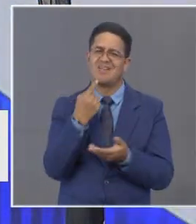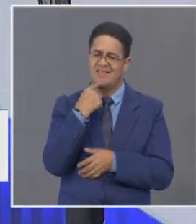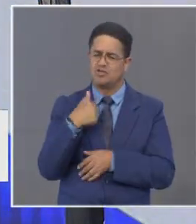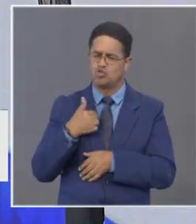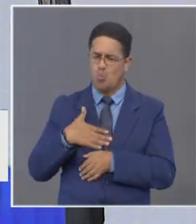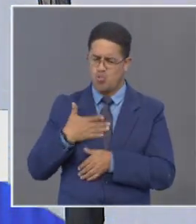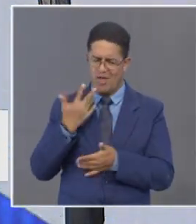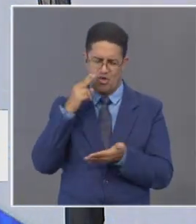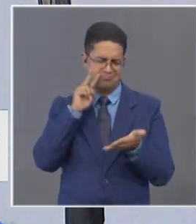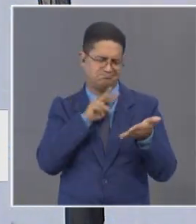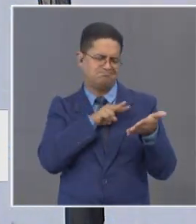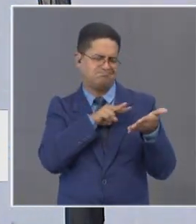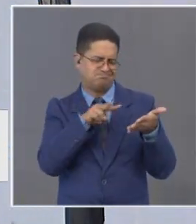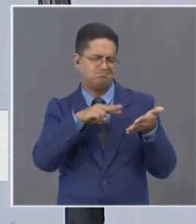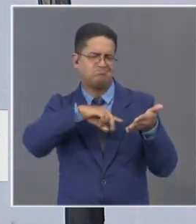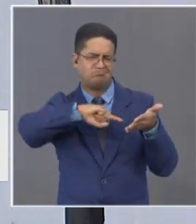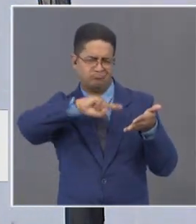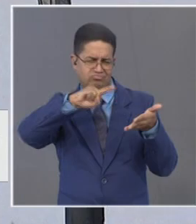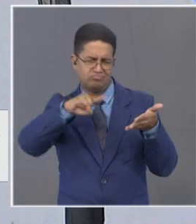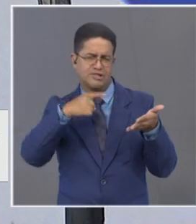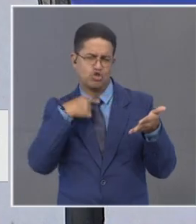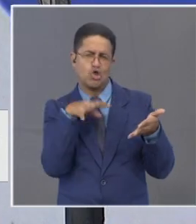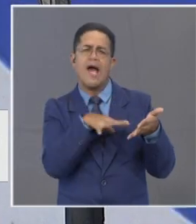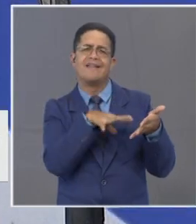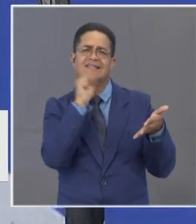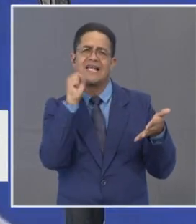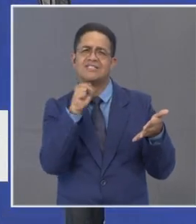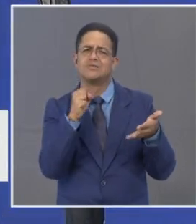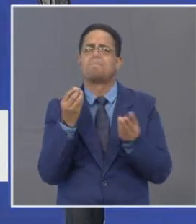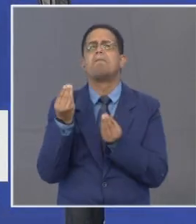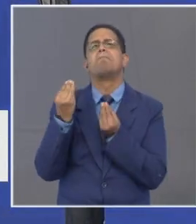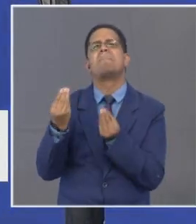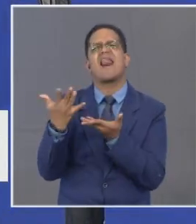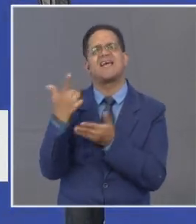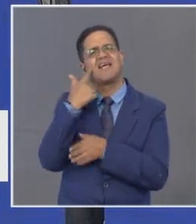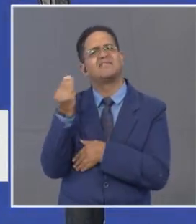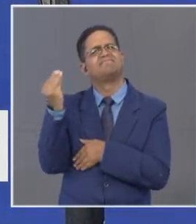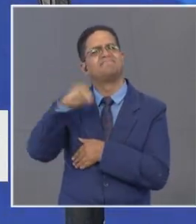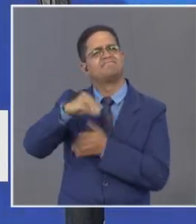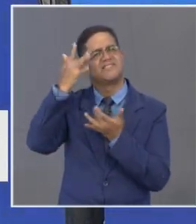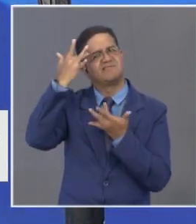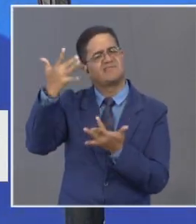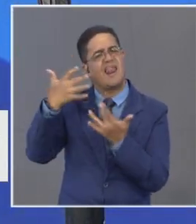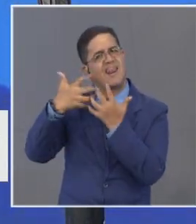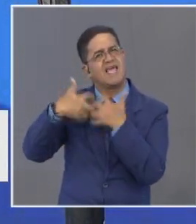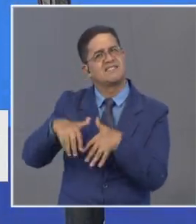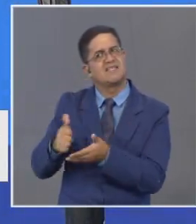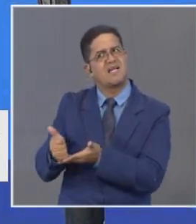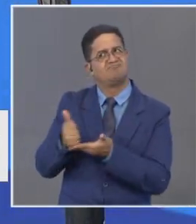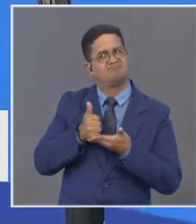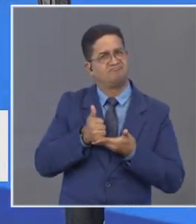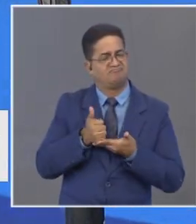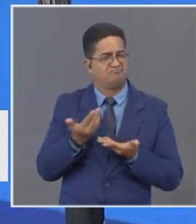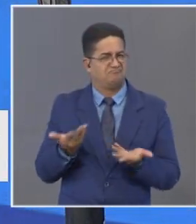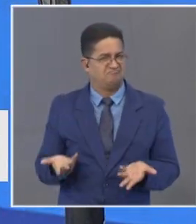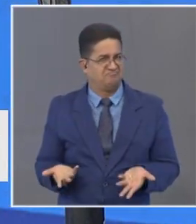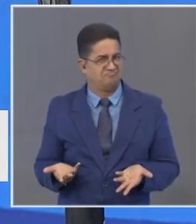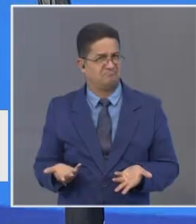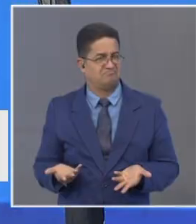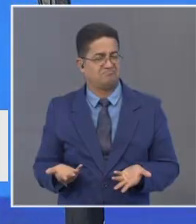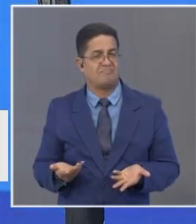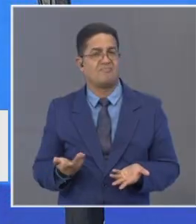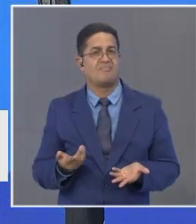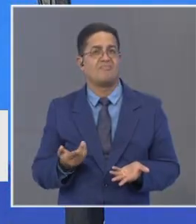leer un electrocardiograma, ¿para qué me importa a mí tener entonces una inteligencia artificial que me dé un diagnóstico bajo